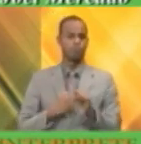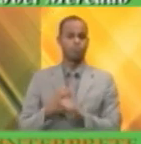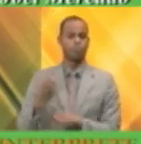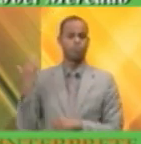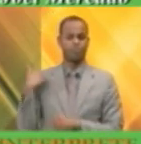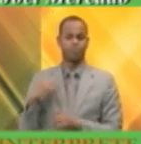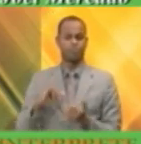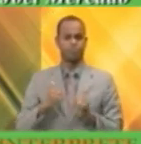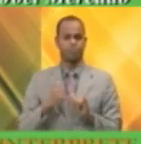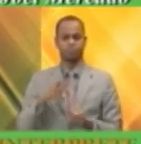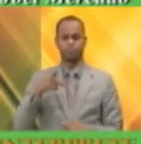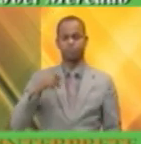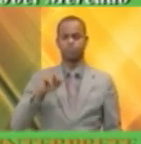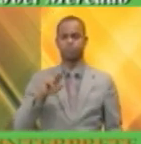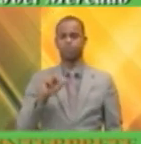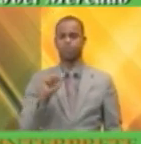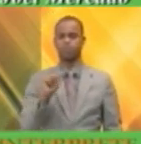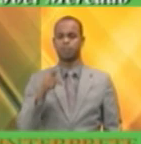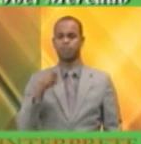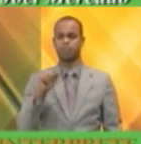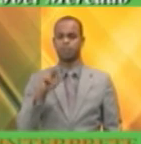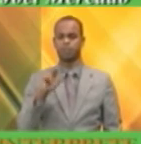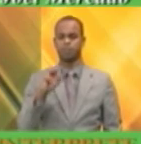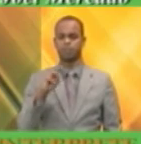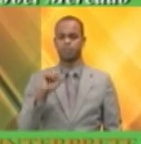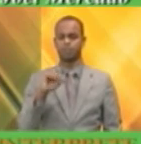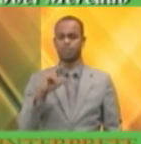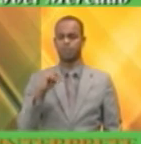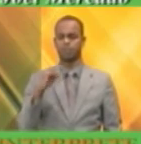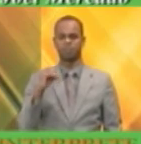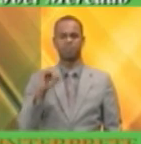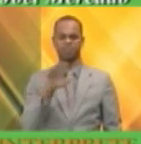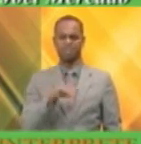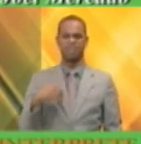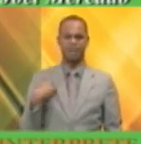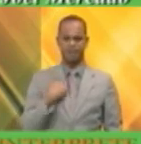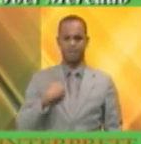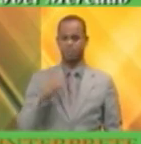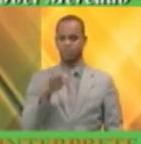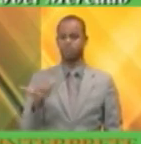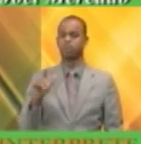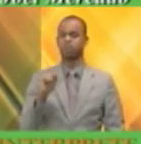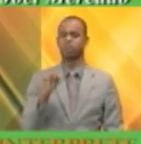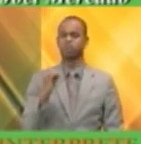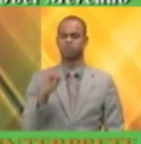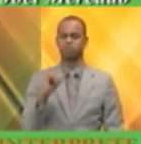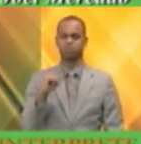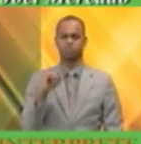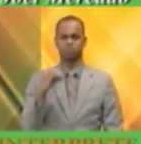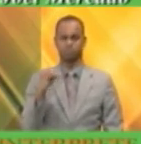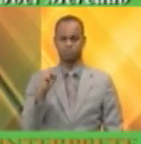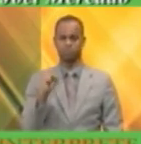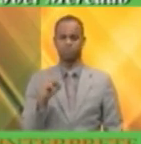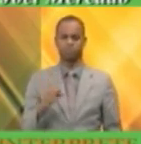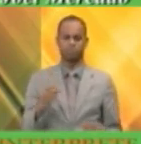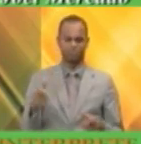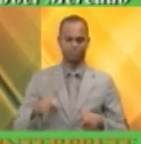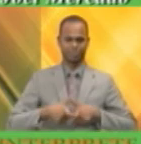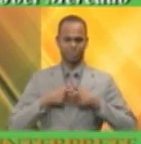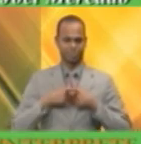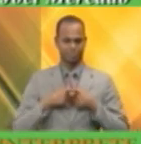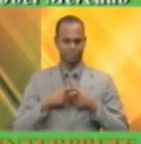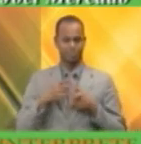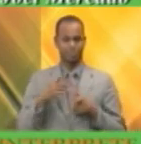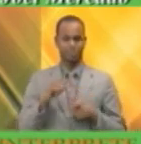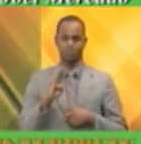Juegos Parapanamericanos de Toronto, ahí tuvimos una medalla de bronce obtenida por Ronnie Minier en